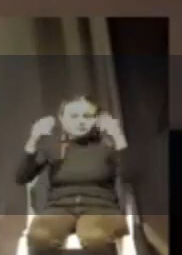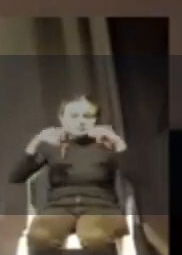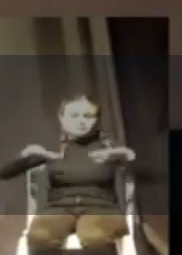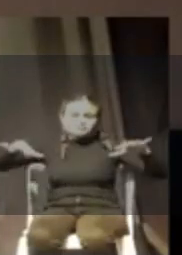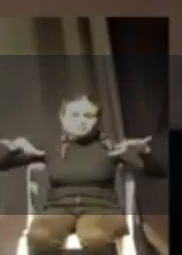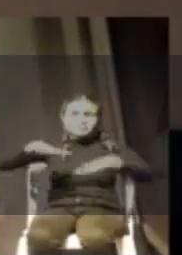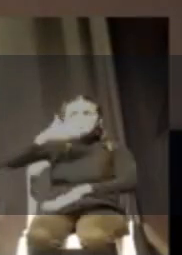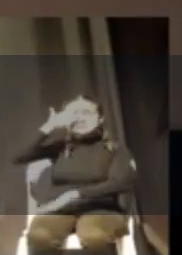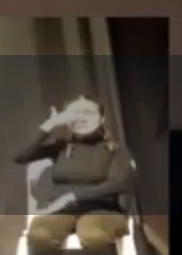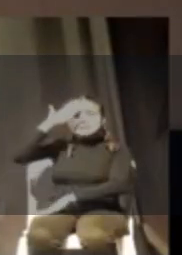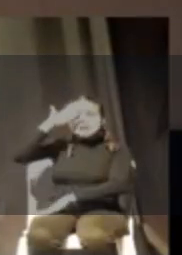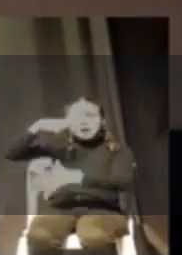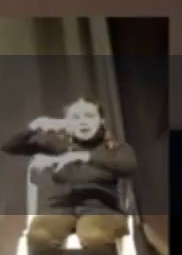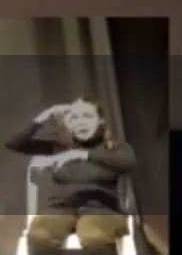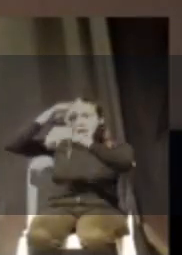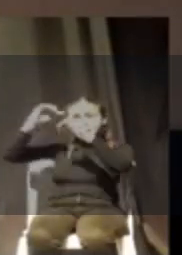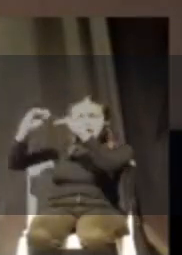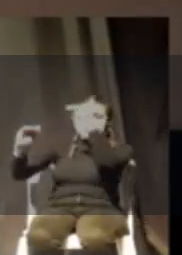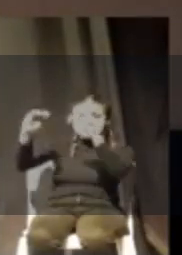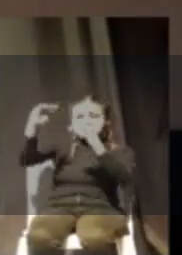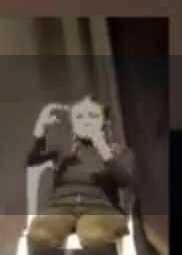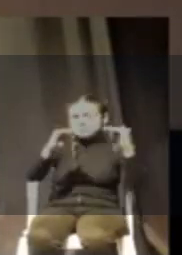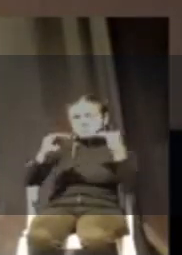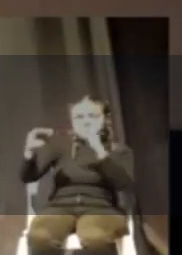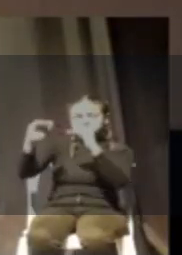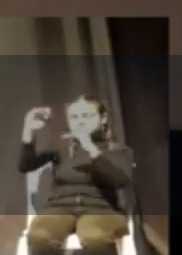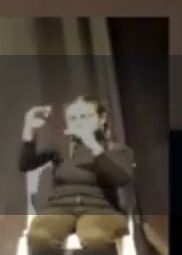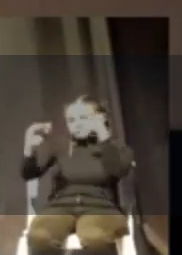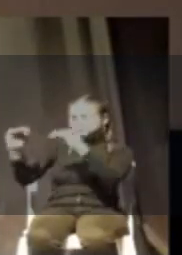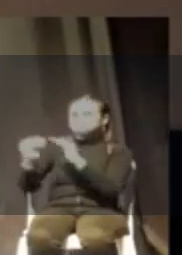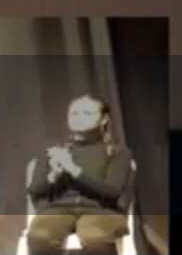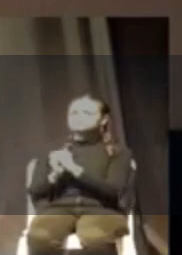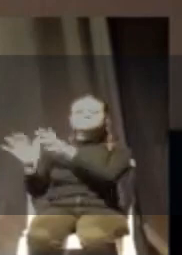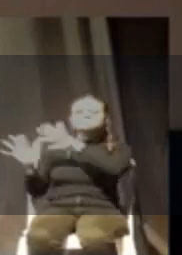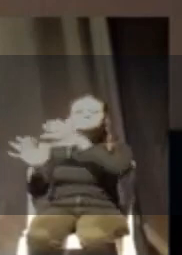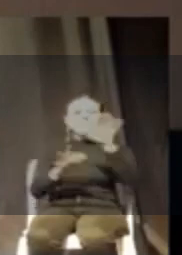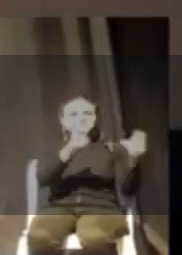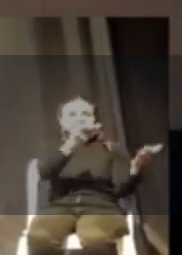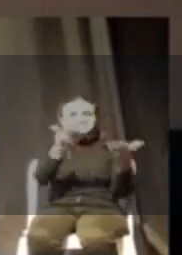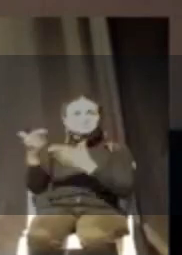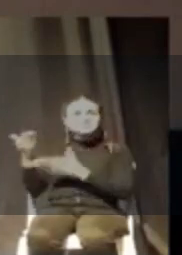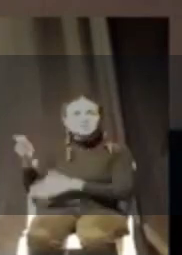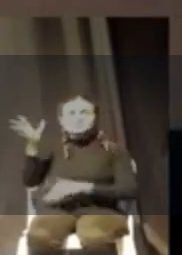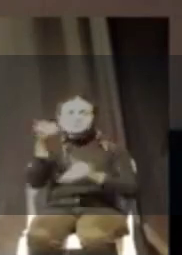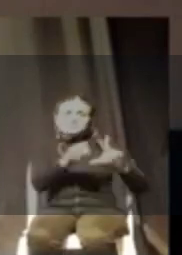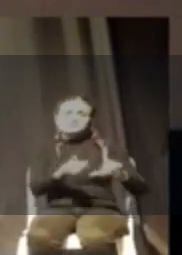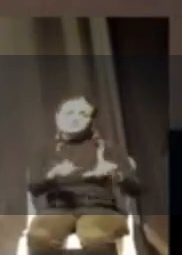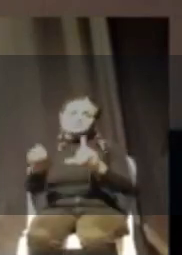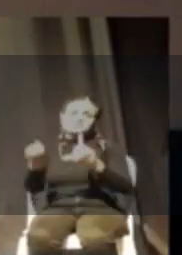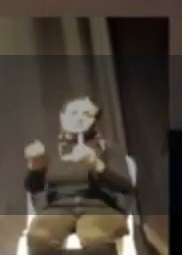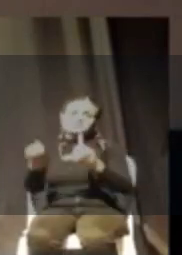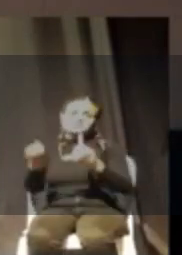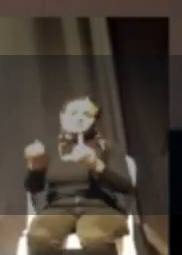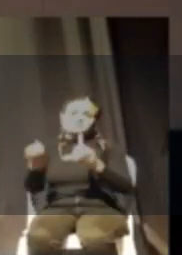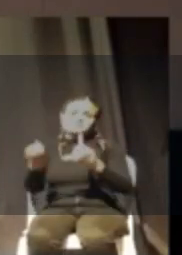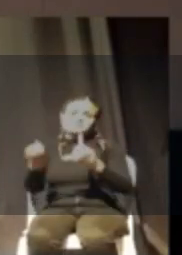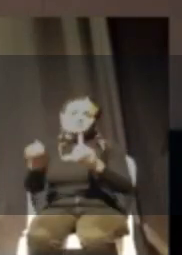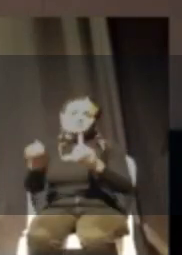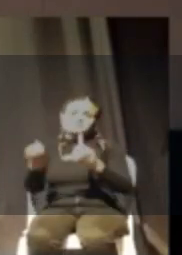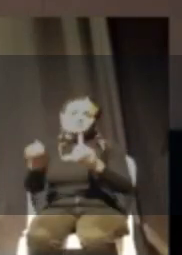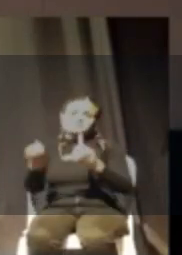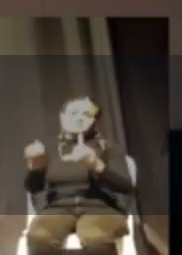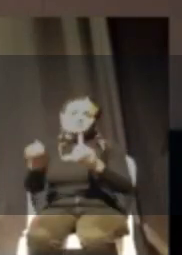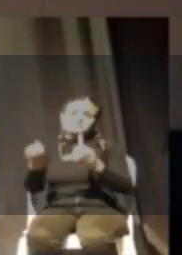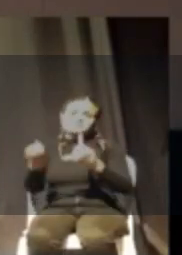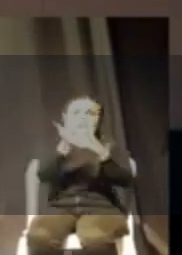El siguiente ponente es licenciado en Lenguas Modernas en la Universidad de Caldas en Manizales, Colombia. Especialista en